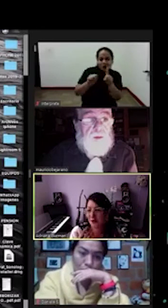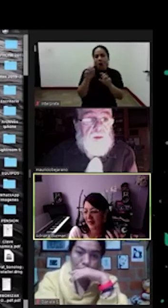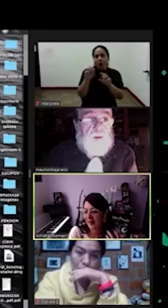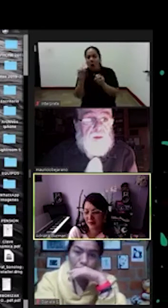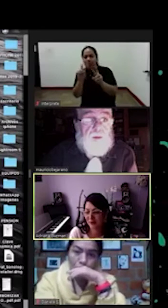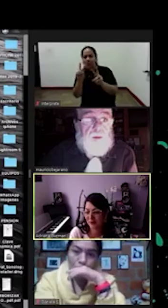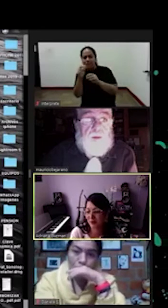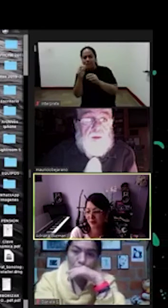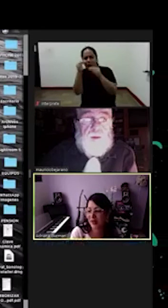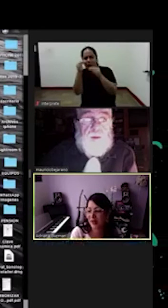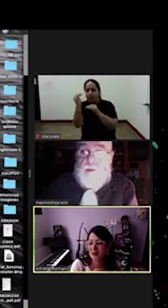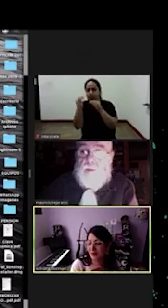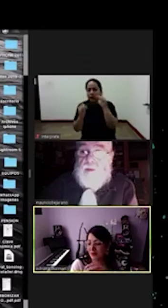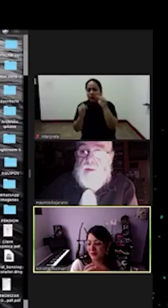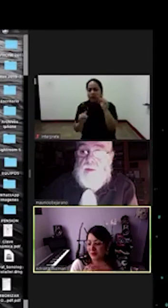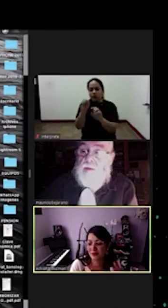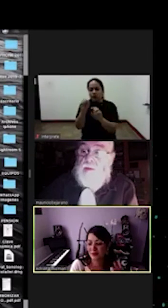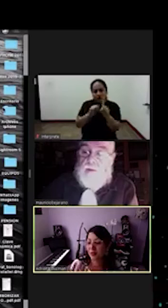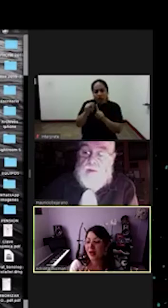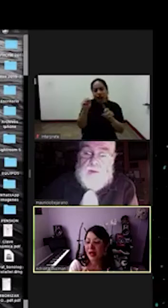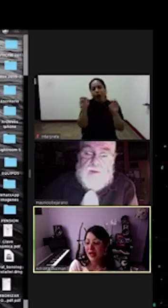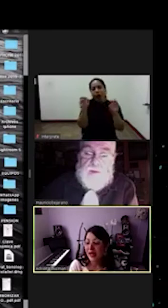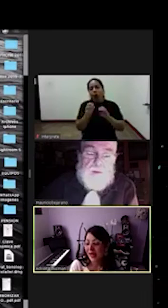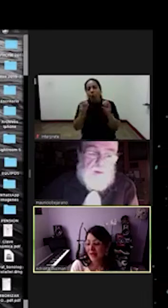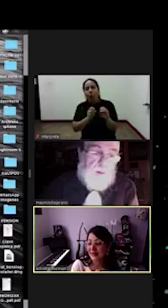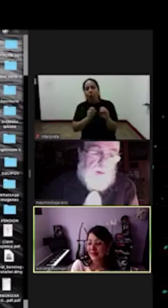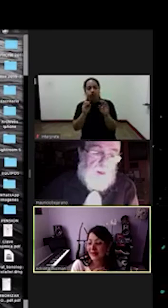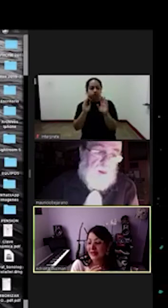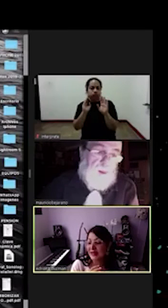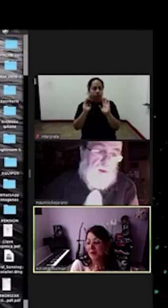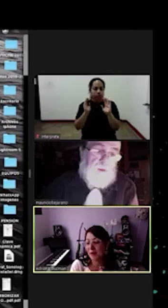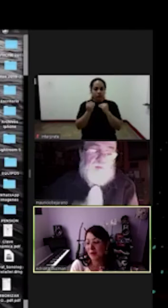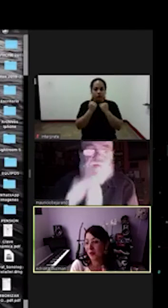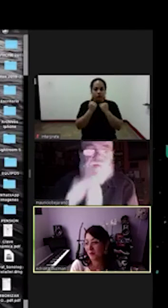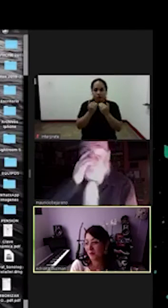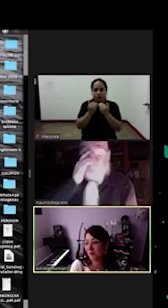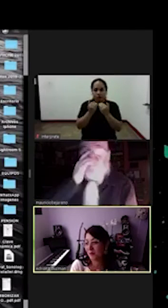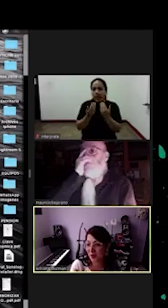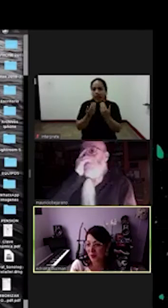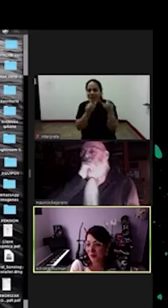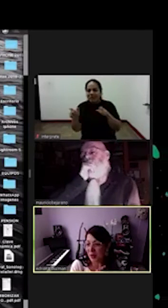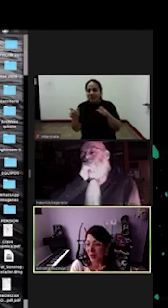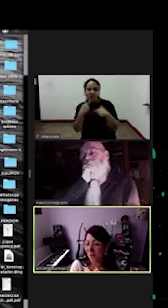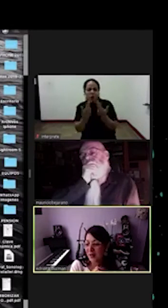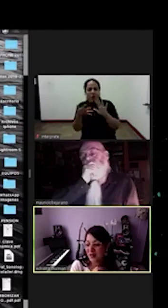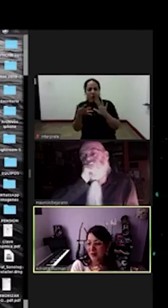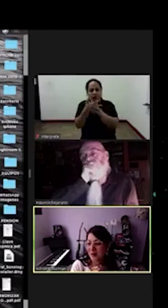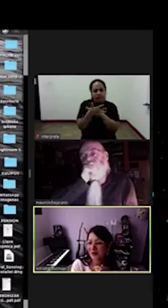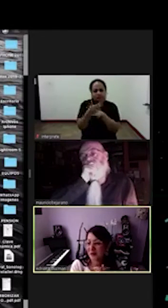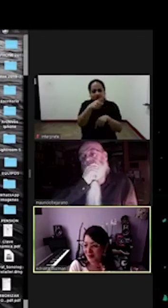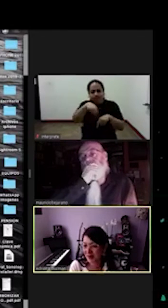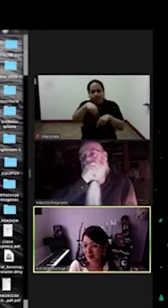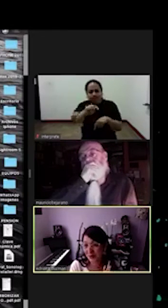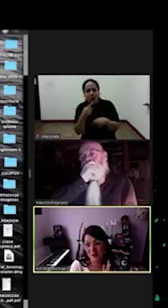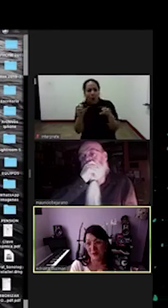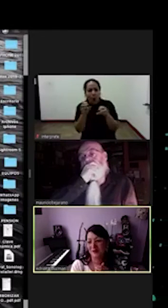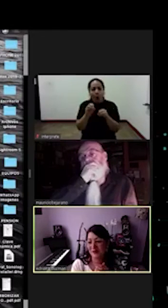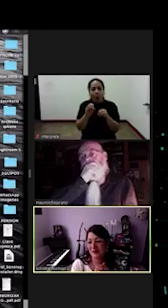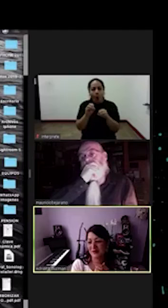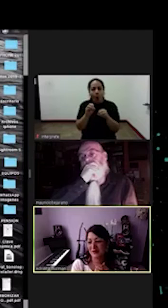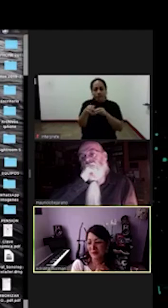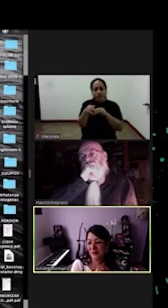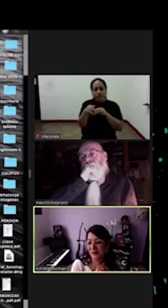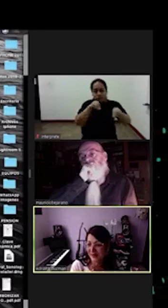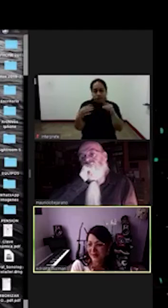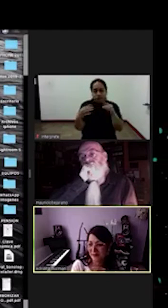clases sociales o el acceso a la riqueza por algún medio de estas plásticas sonoras. Esa es la